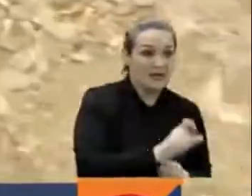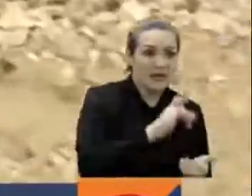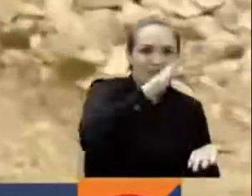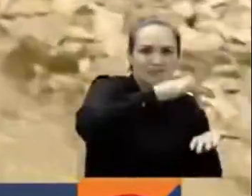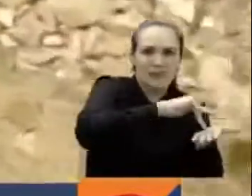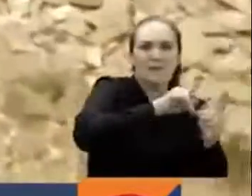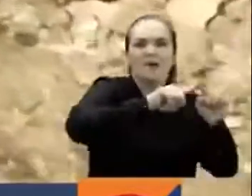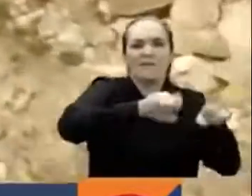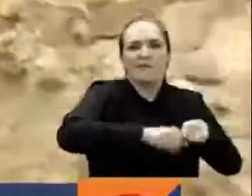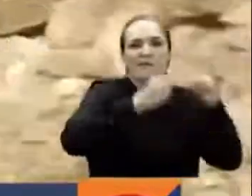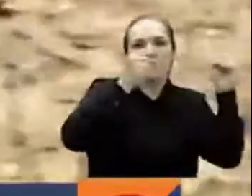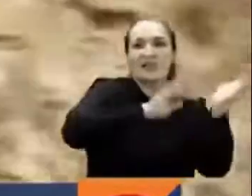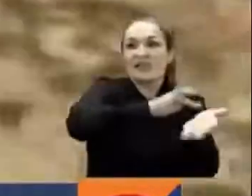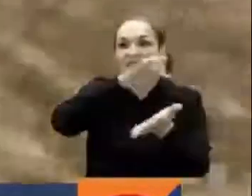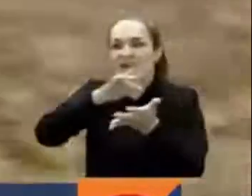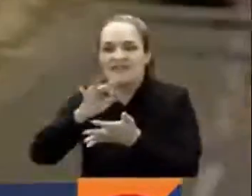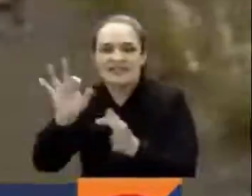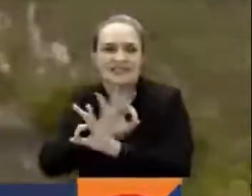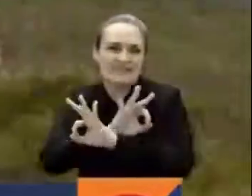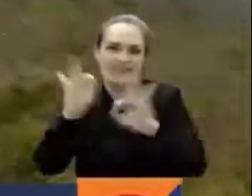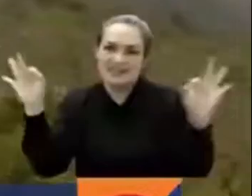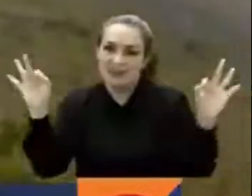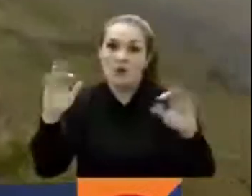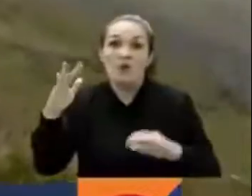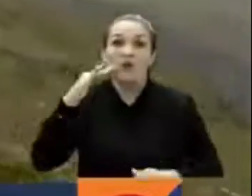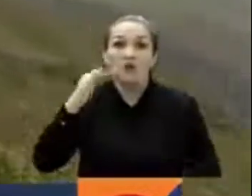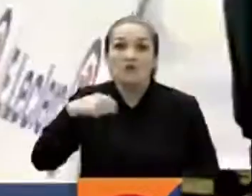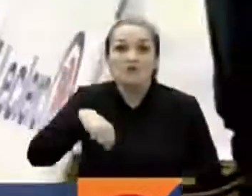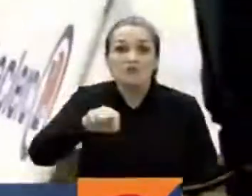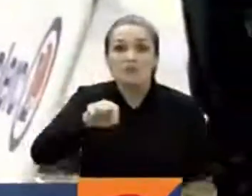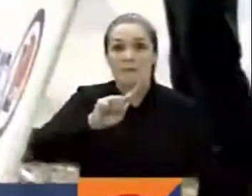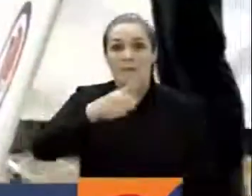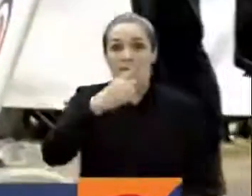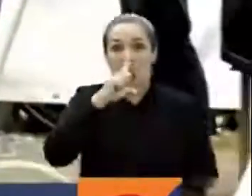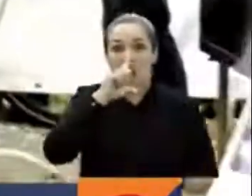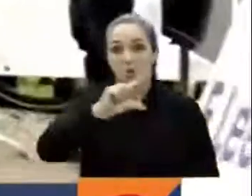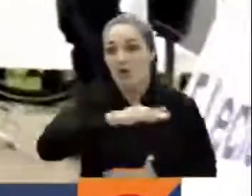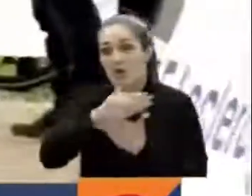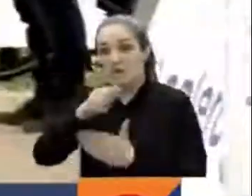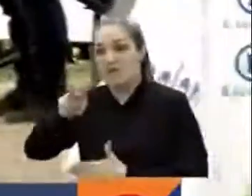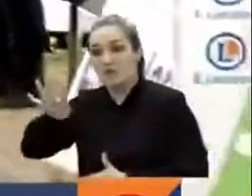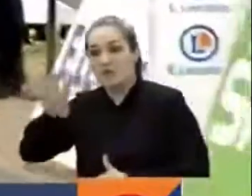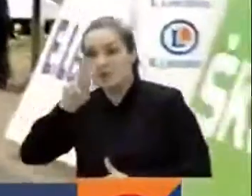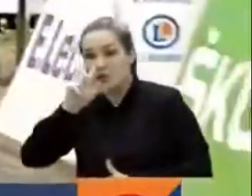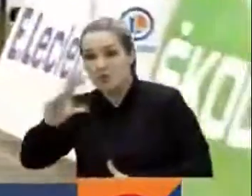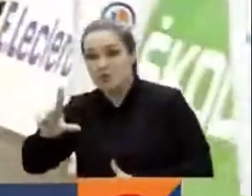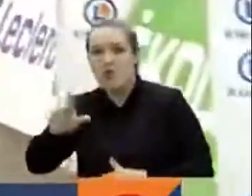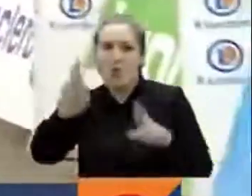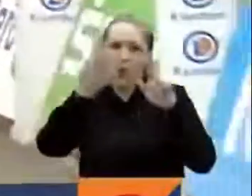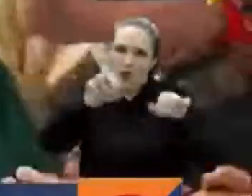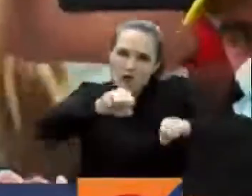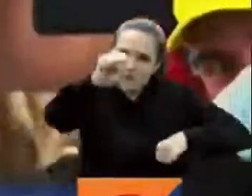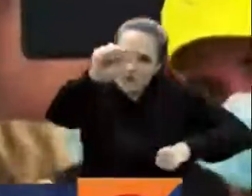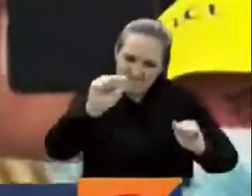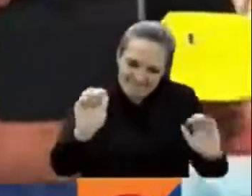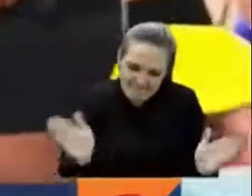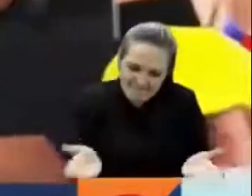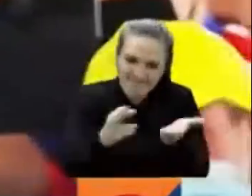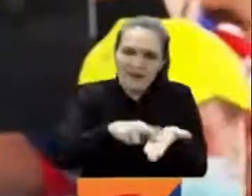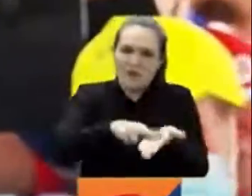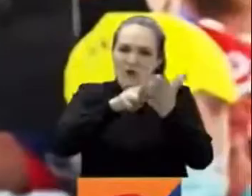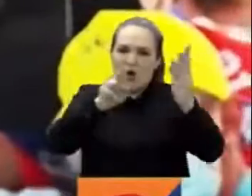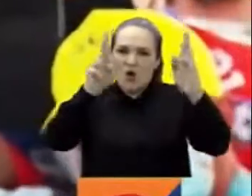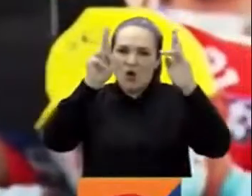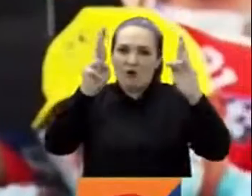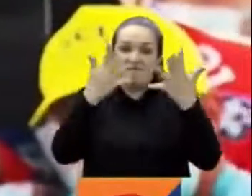de la temporada, que se correrá del 1 al 24 de julio. Le deseamos a Superman que supere pronto esta situación. Esto